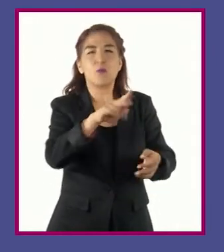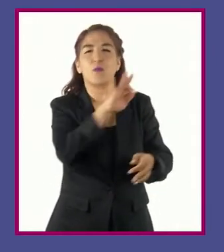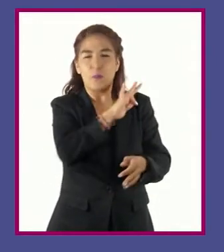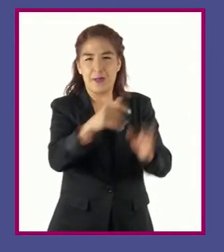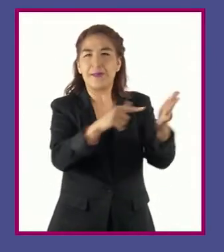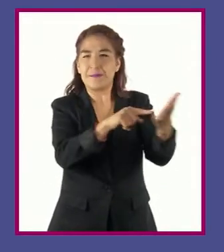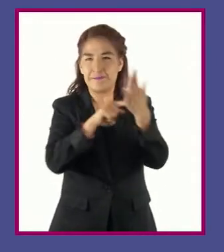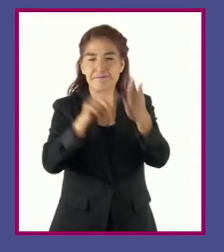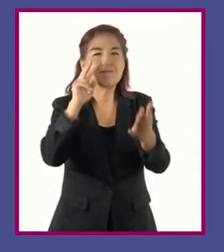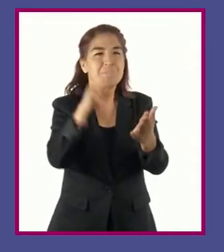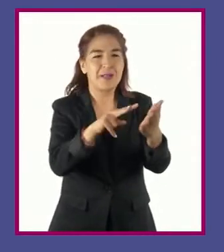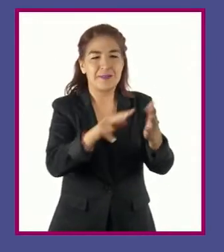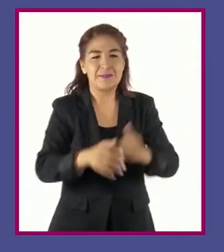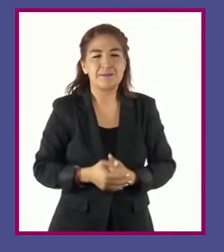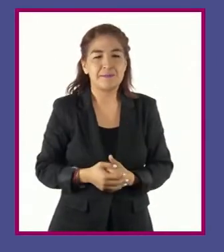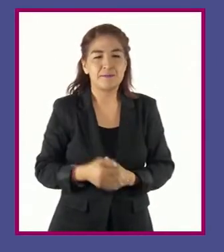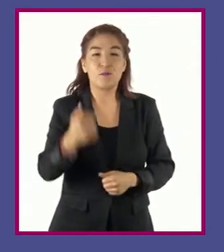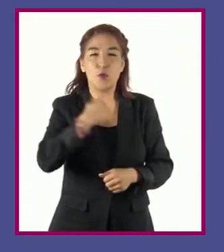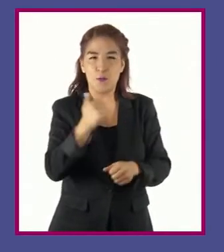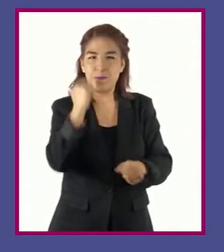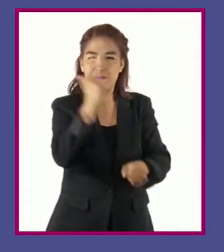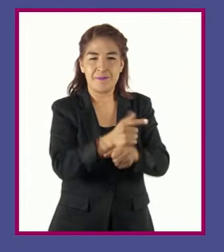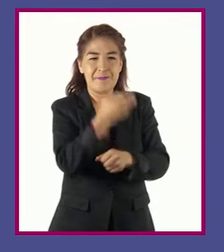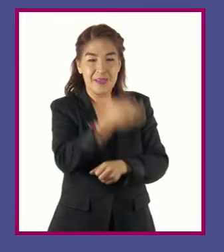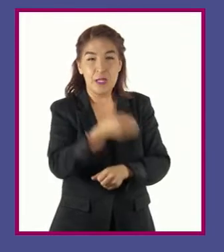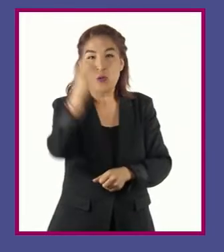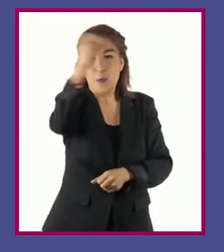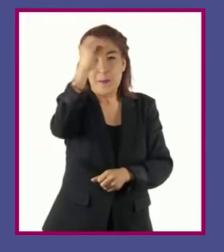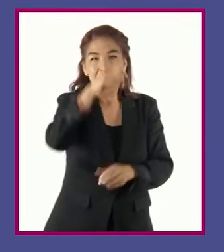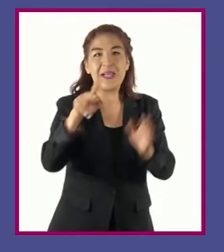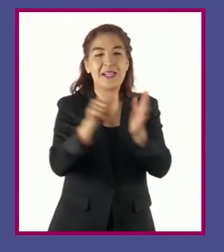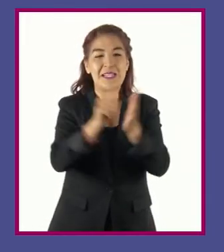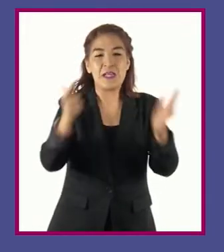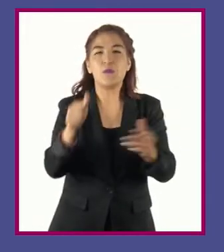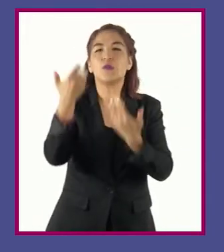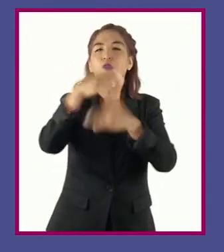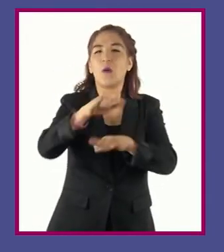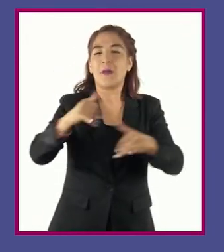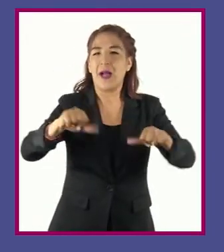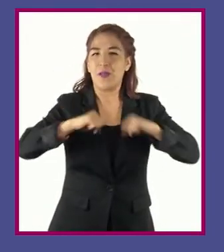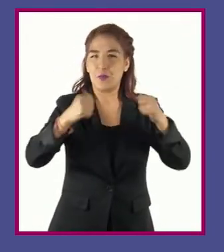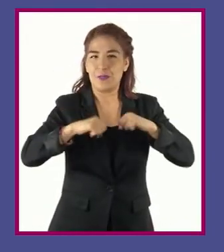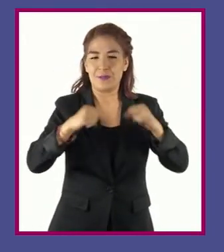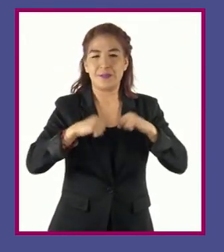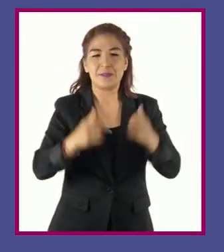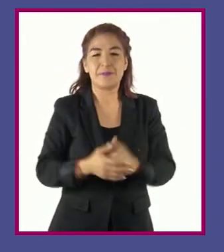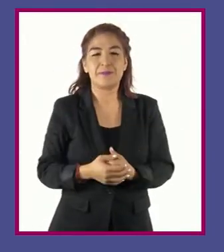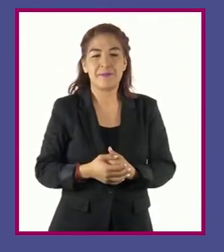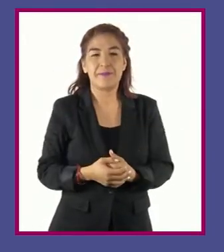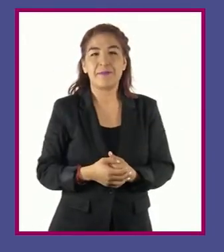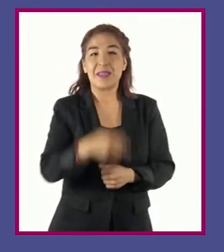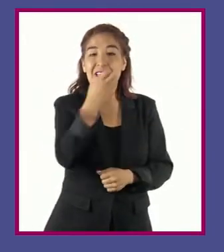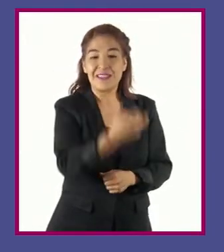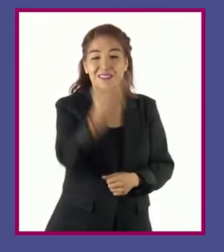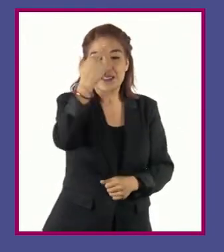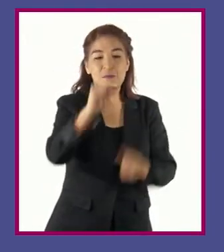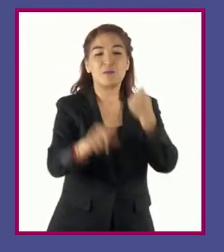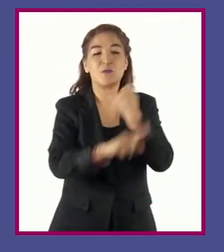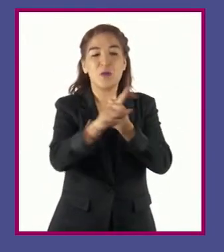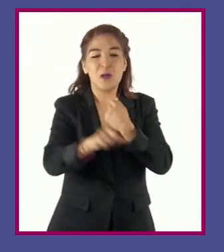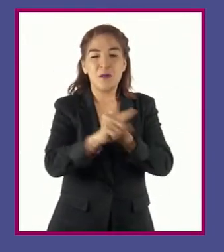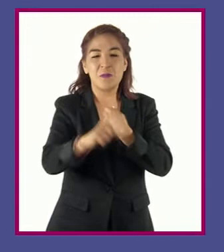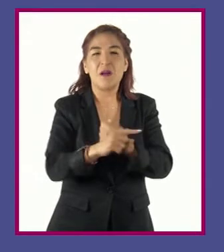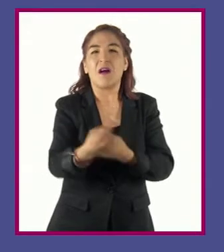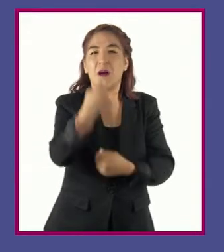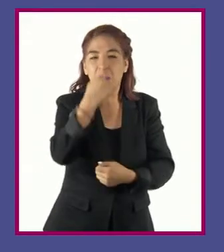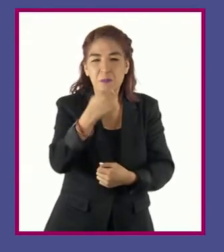mostrármelo? Encontré esta opinión en un libro sobre adolescencia. Las causas de la anorexia son muy difíciles